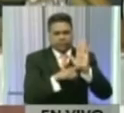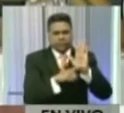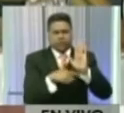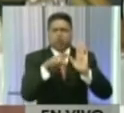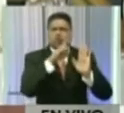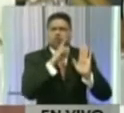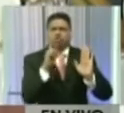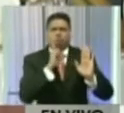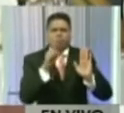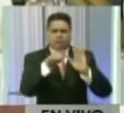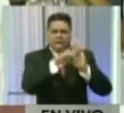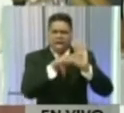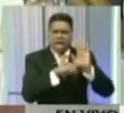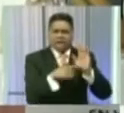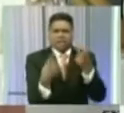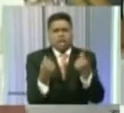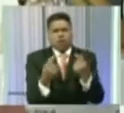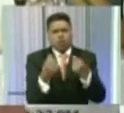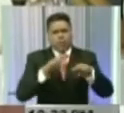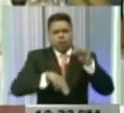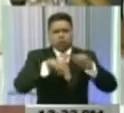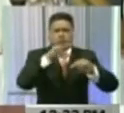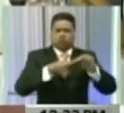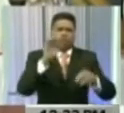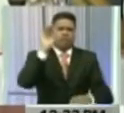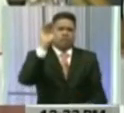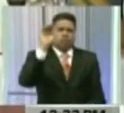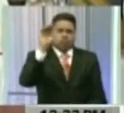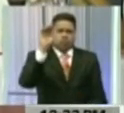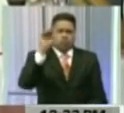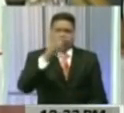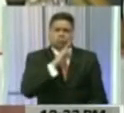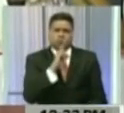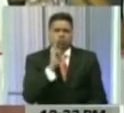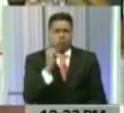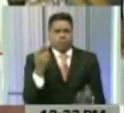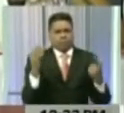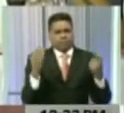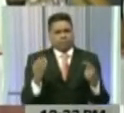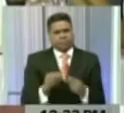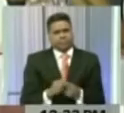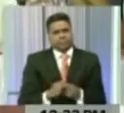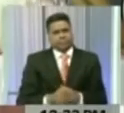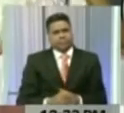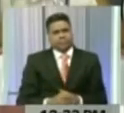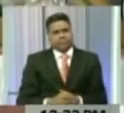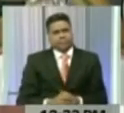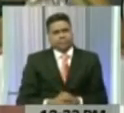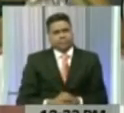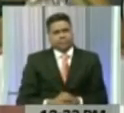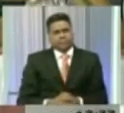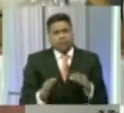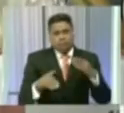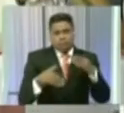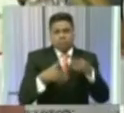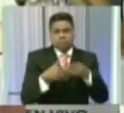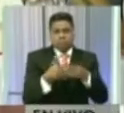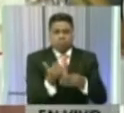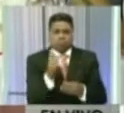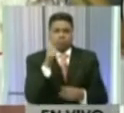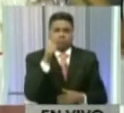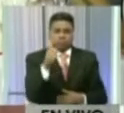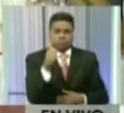Económica Bolivariana para la Construcción del Futuro. Ese modelo se basa en esas tres